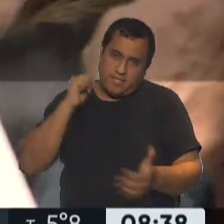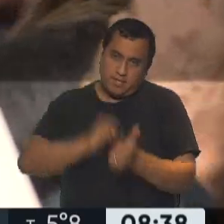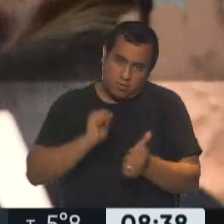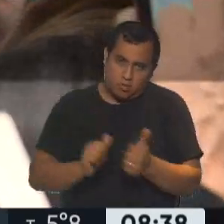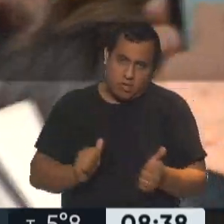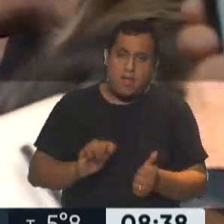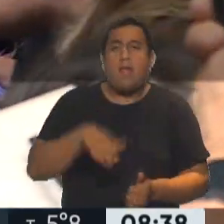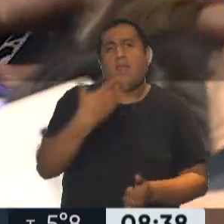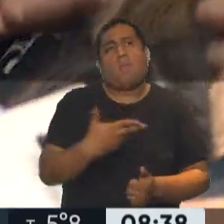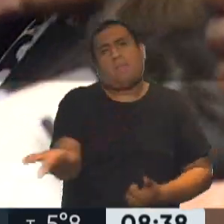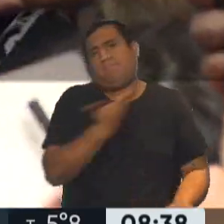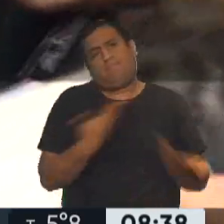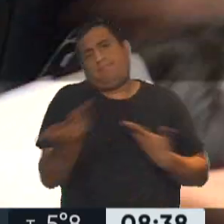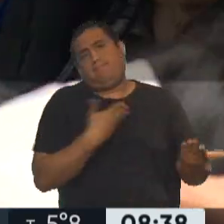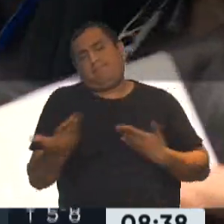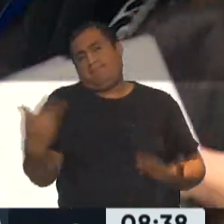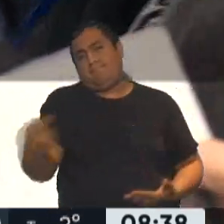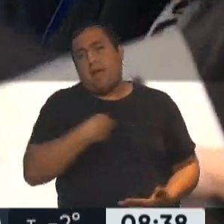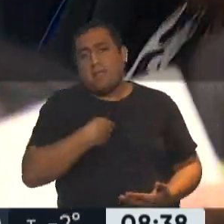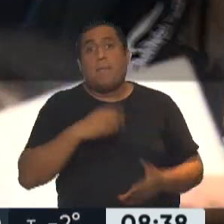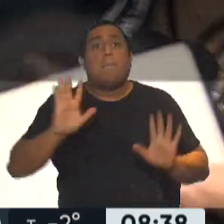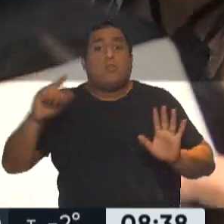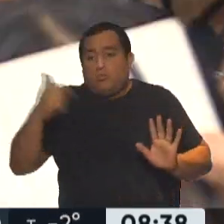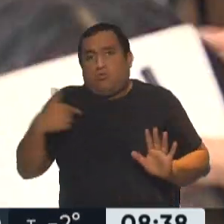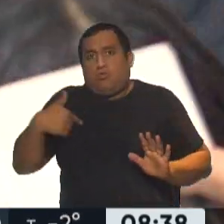Después me linchan, pero pasa la historia.